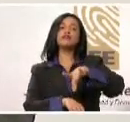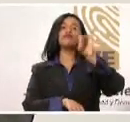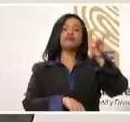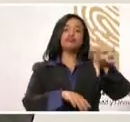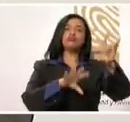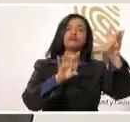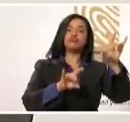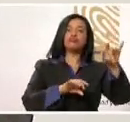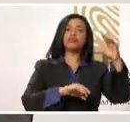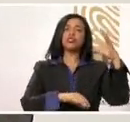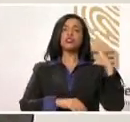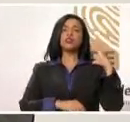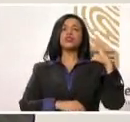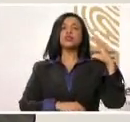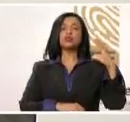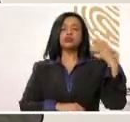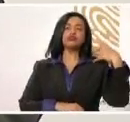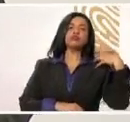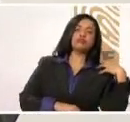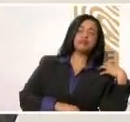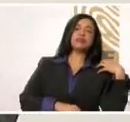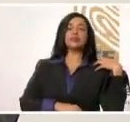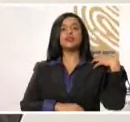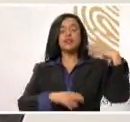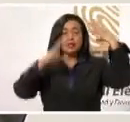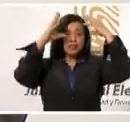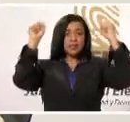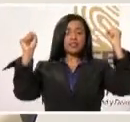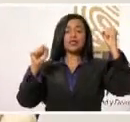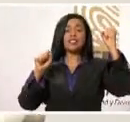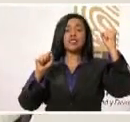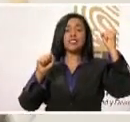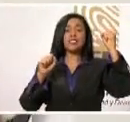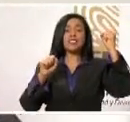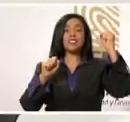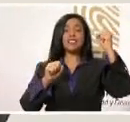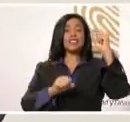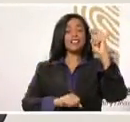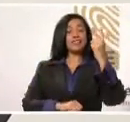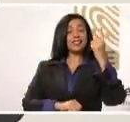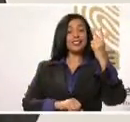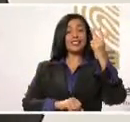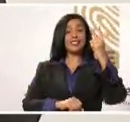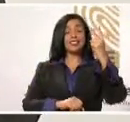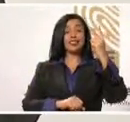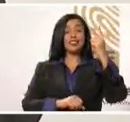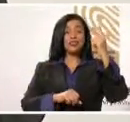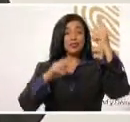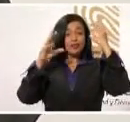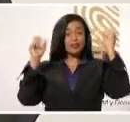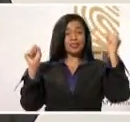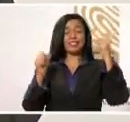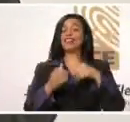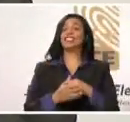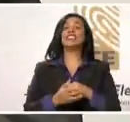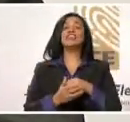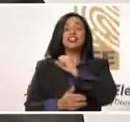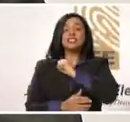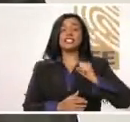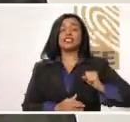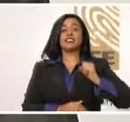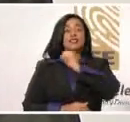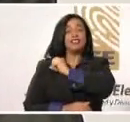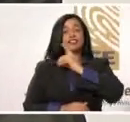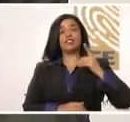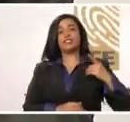de presidente y vicepresidente, senadores, senadoras, diputados y